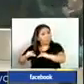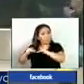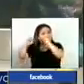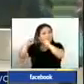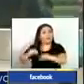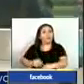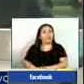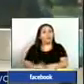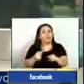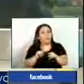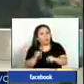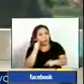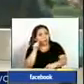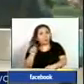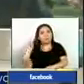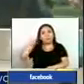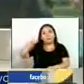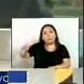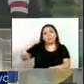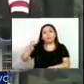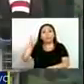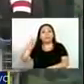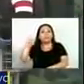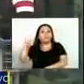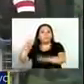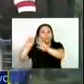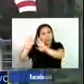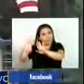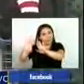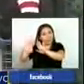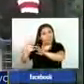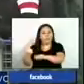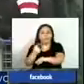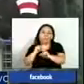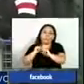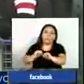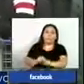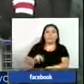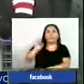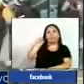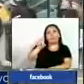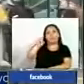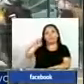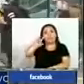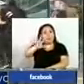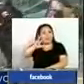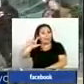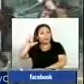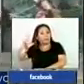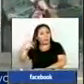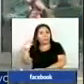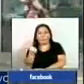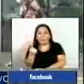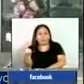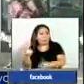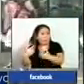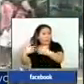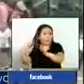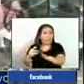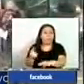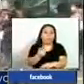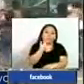pero ha registrado 2.229 muertos y más de 333.800 contagiados por el nuevo coronavirus